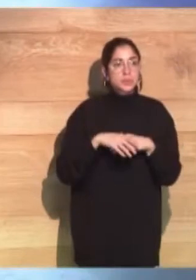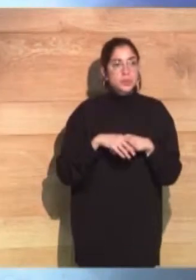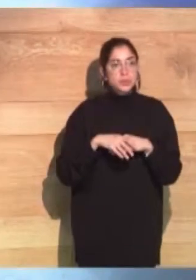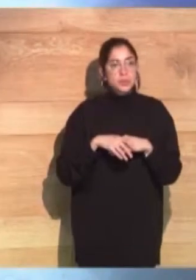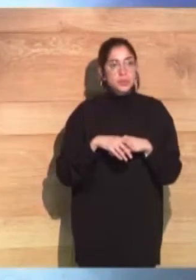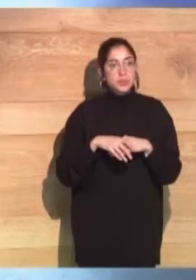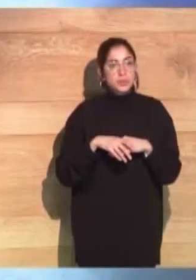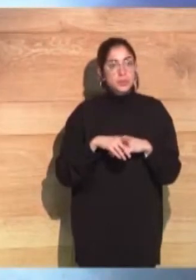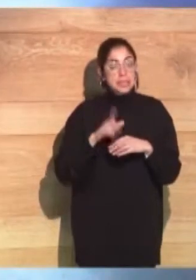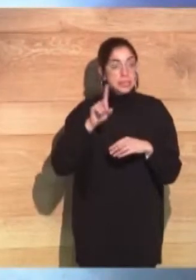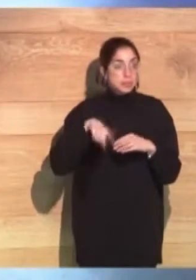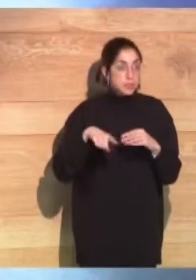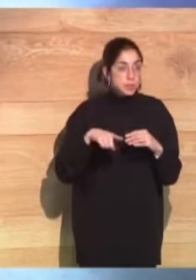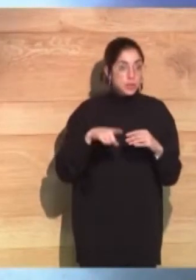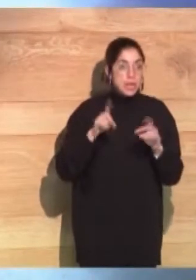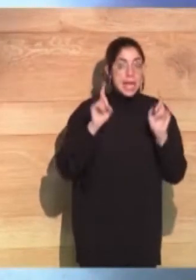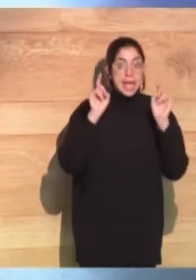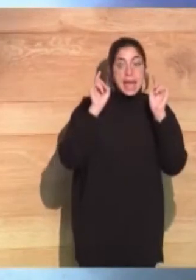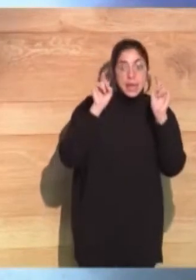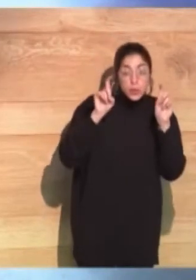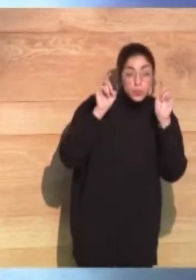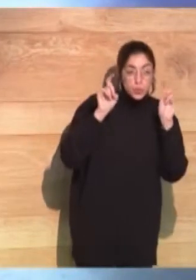y la educación,